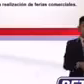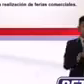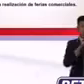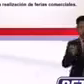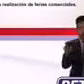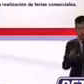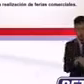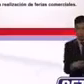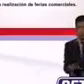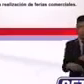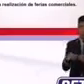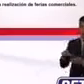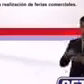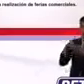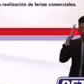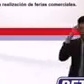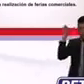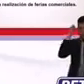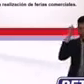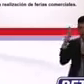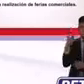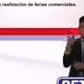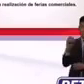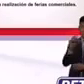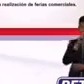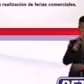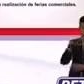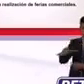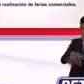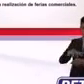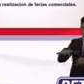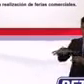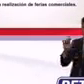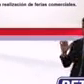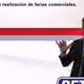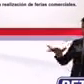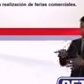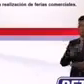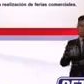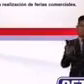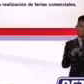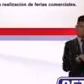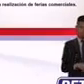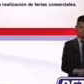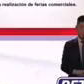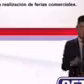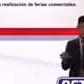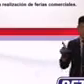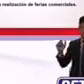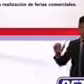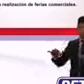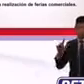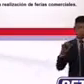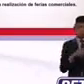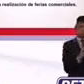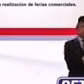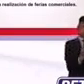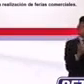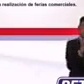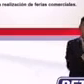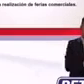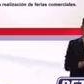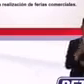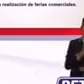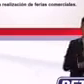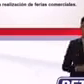de San Cristóbal en el 20 de julio, el fin de semana. Estas aglomeraciones comerciales de comercio